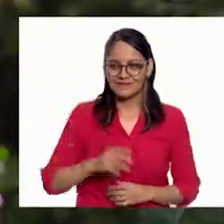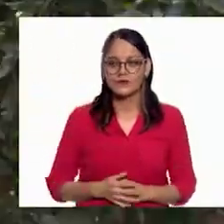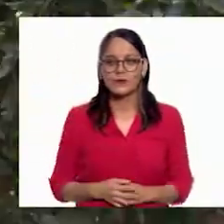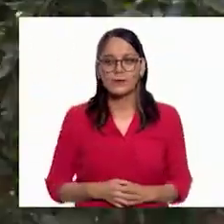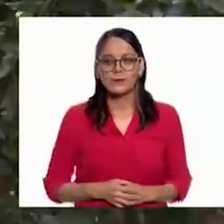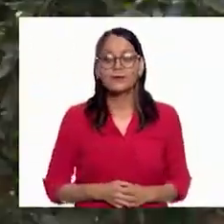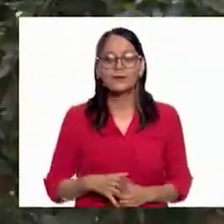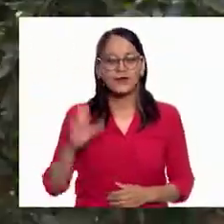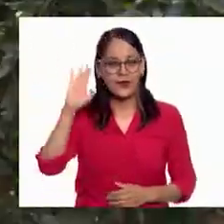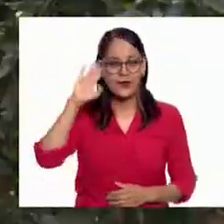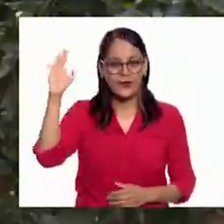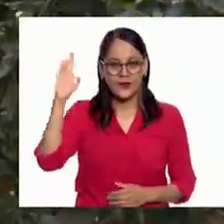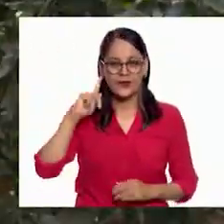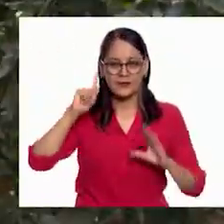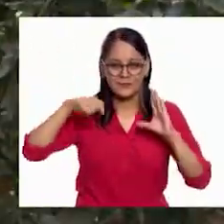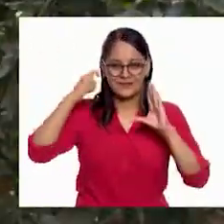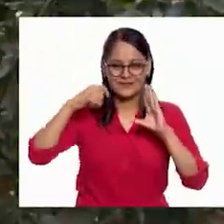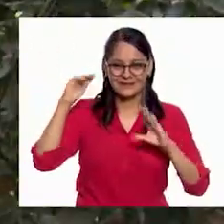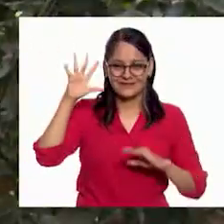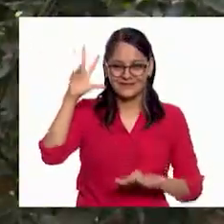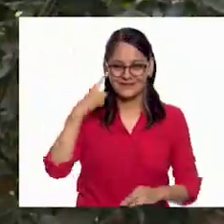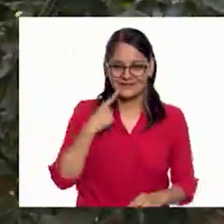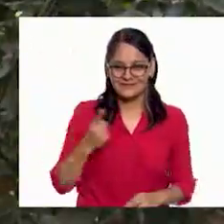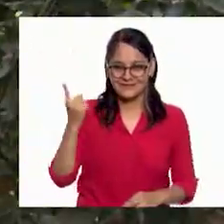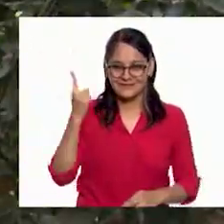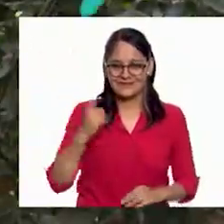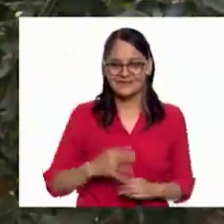¡Hola! ¡Vamos a ver el siguiente video!